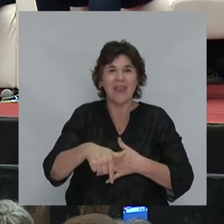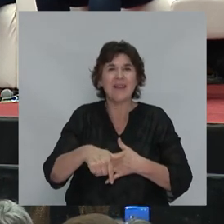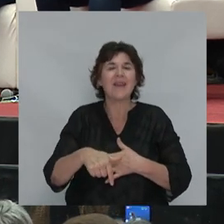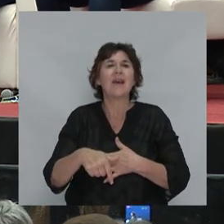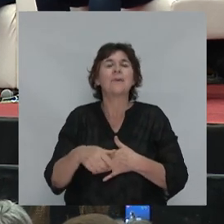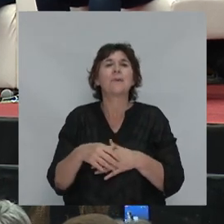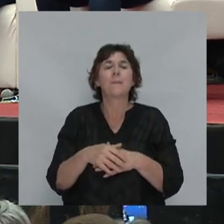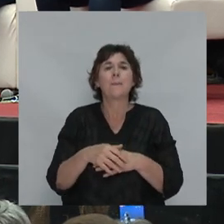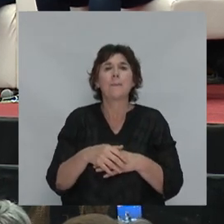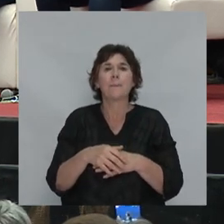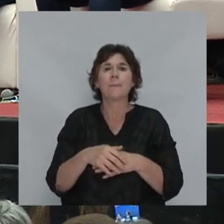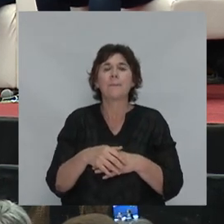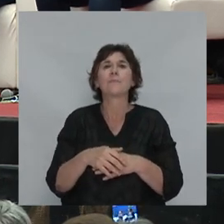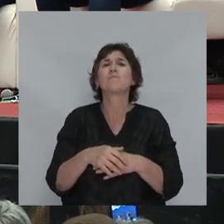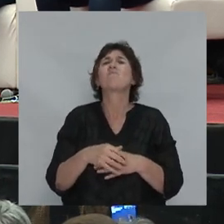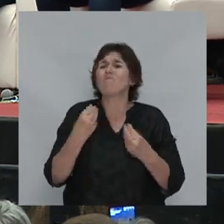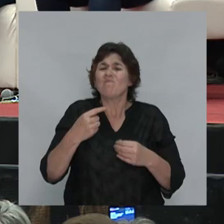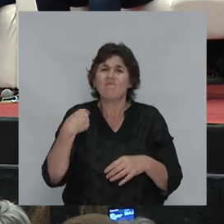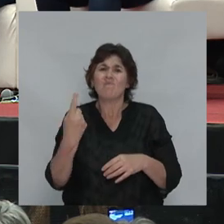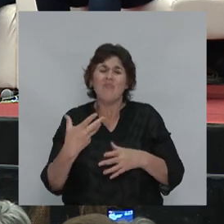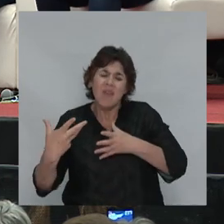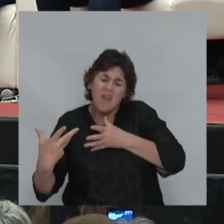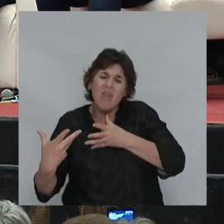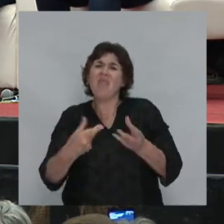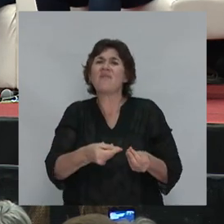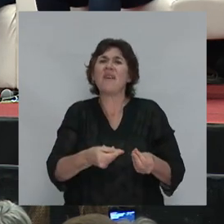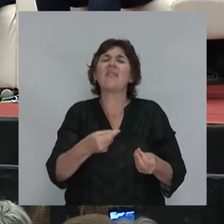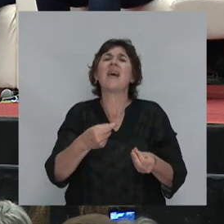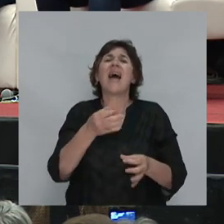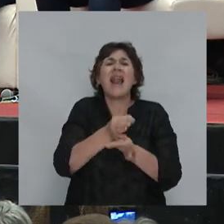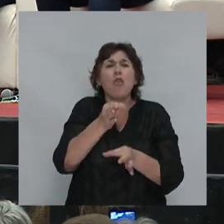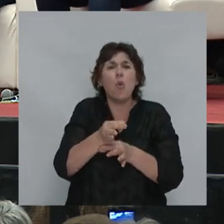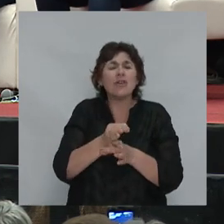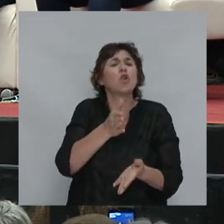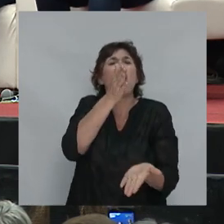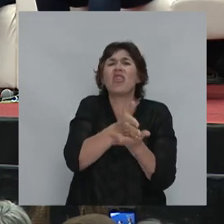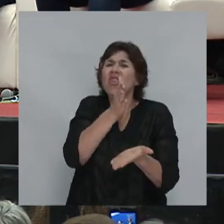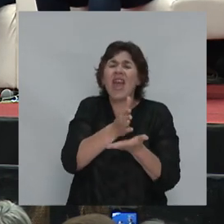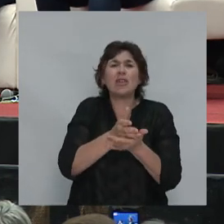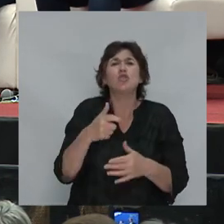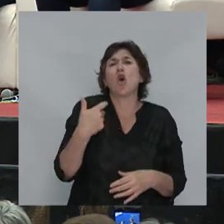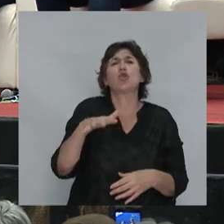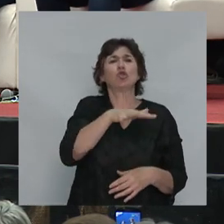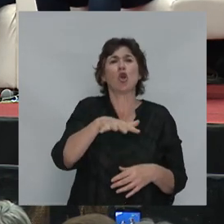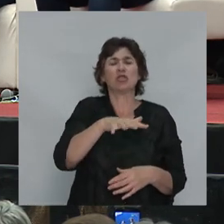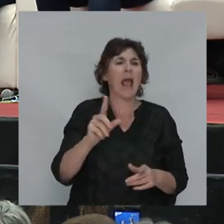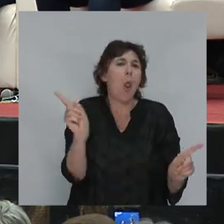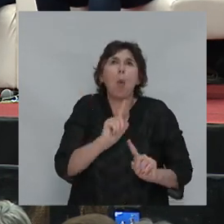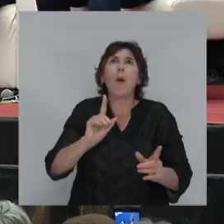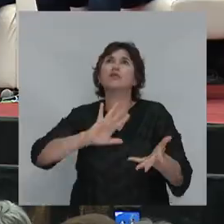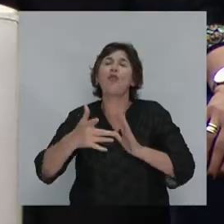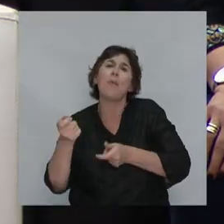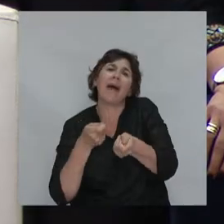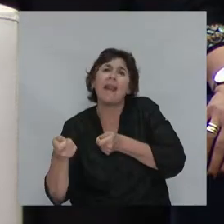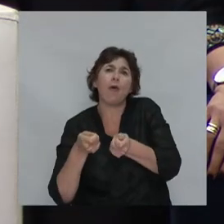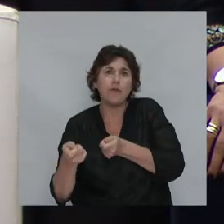de defender a la educación como un derecho social y no como una mercancía.